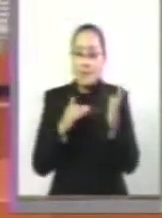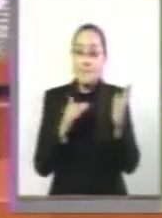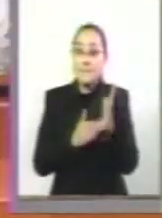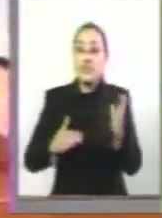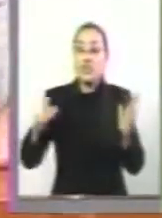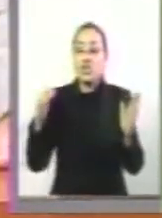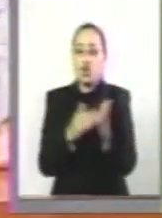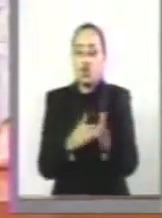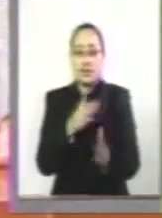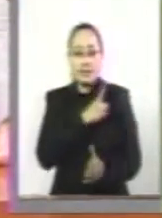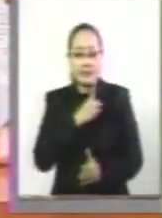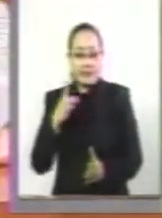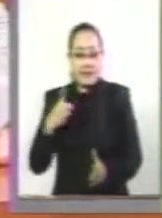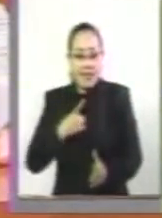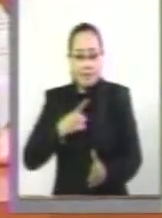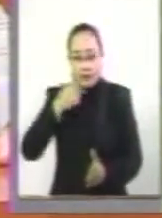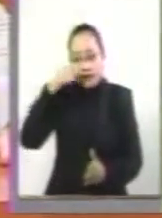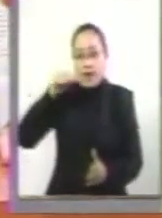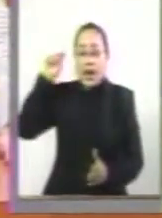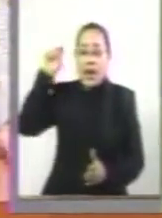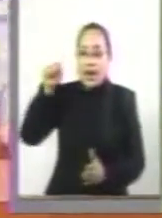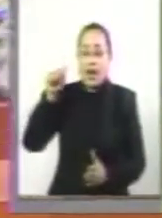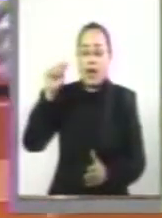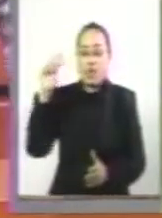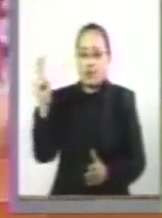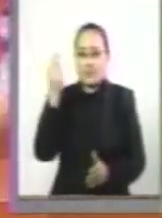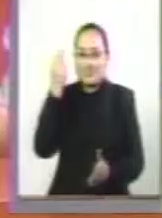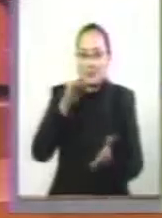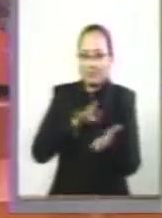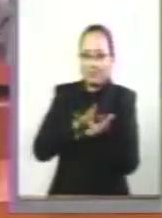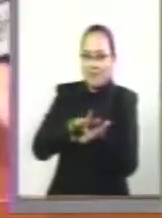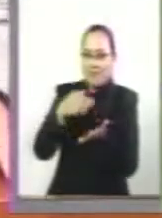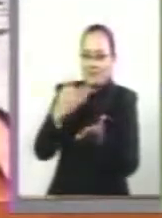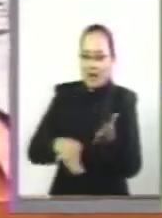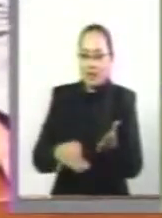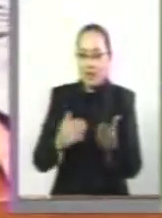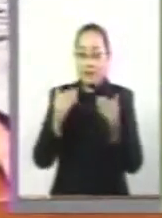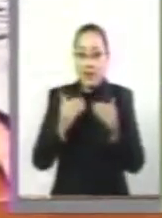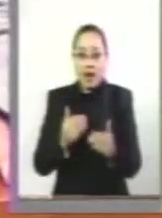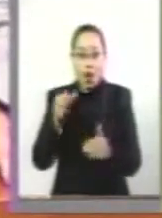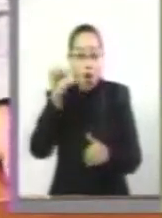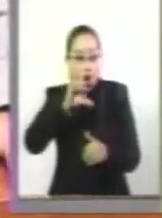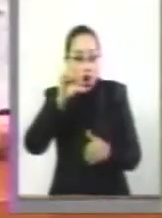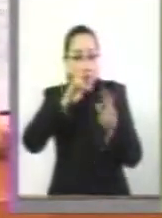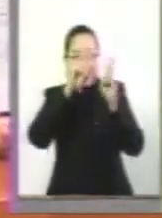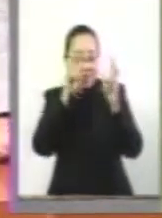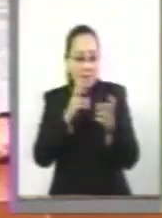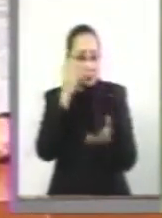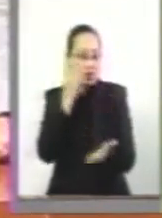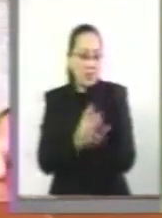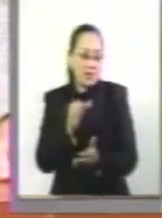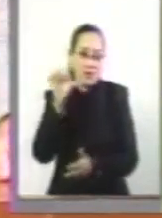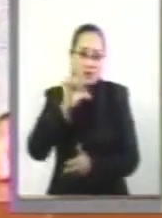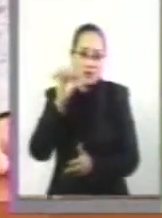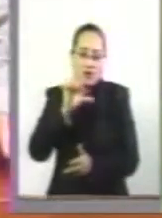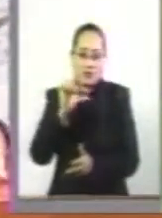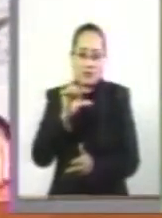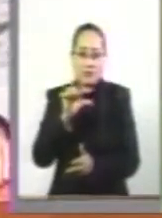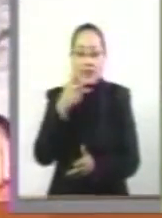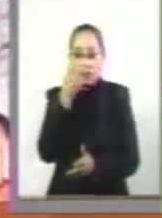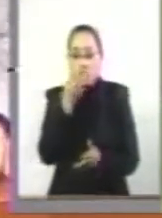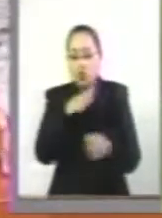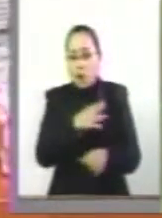se le adeudan a la Universidad de Veracruz. Ese solamente es el tema que hoy nos tiene discutiendo y debatiendo esa